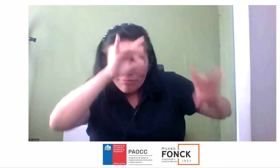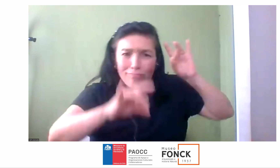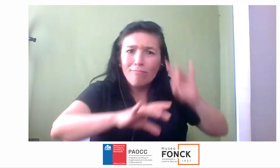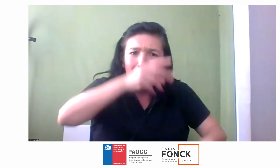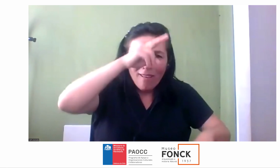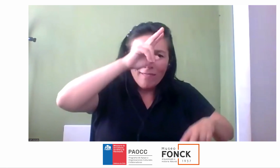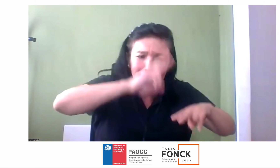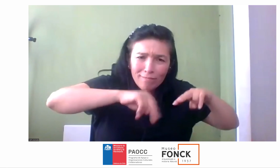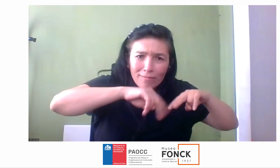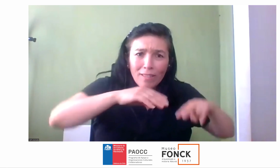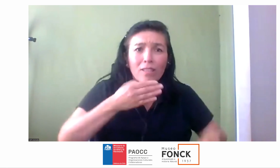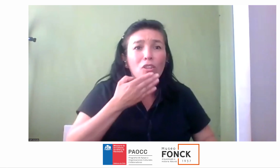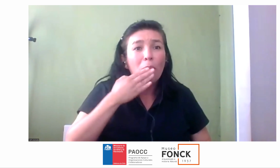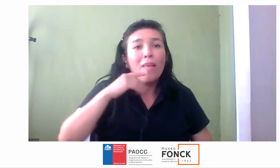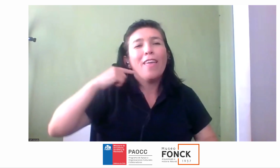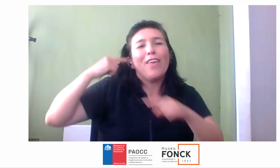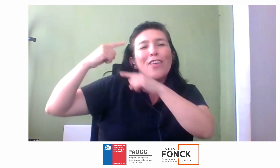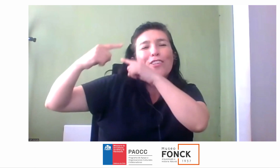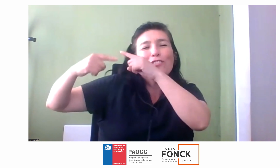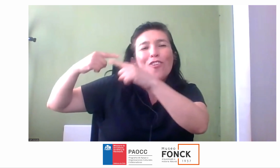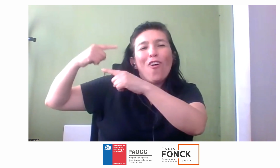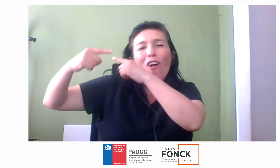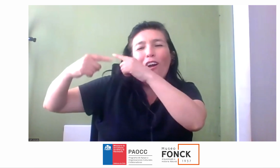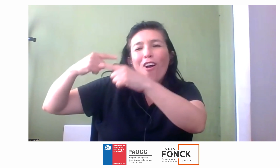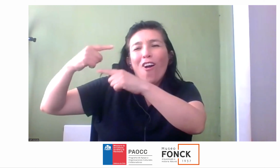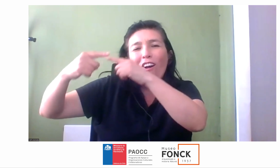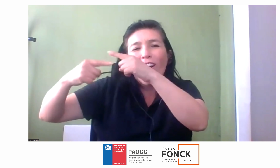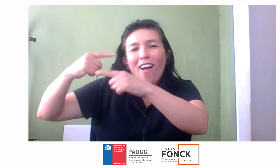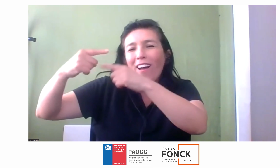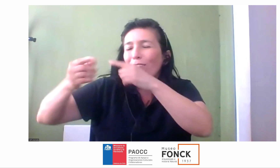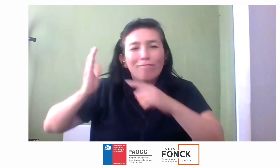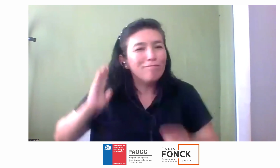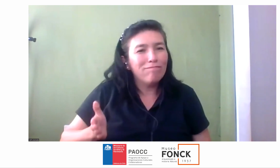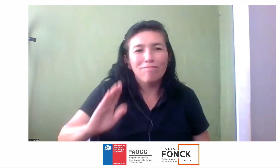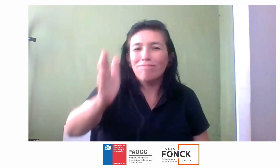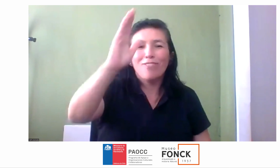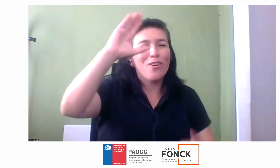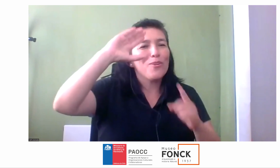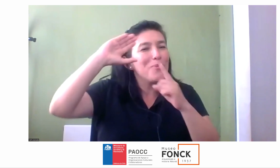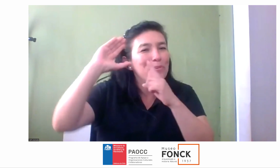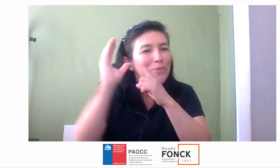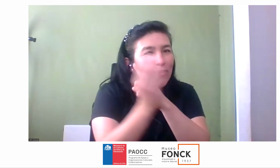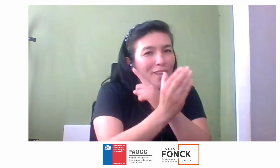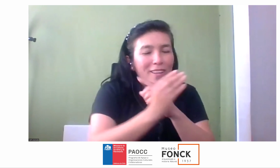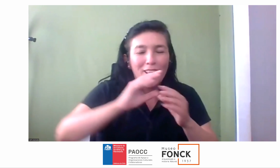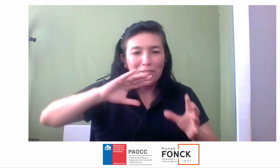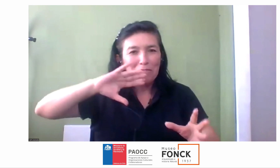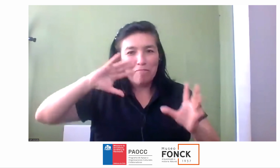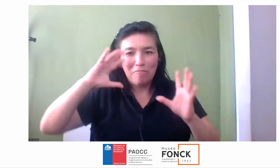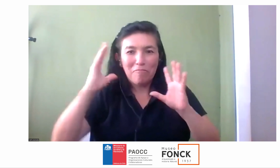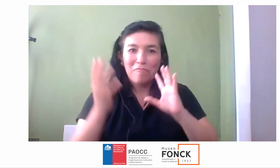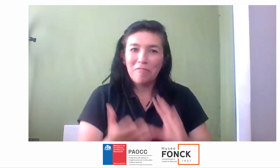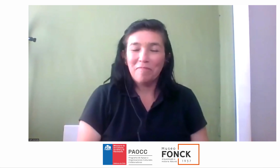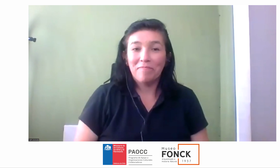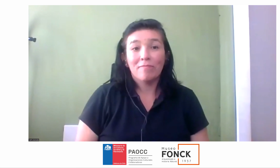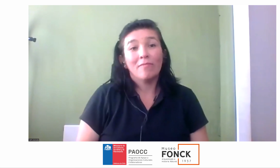se sigue armando la historia y este gran puzzle que es la cultura y cómo se fue formando. Bueno, agradecer